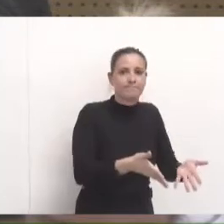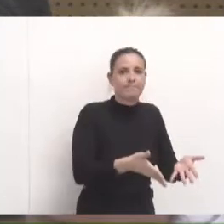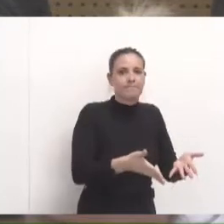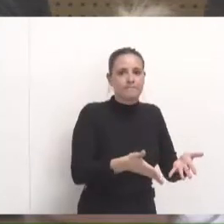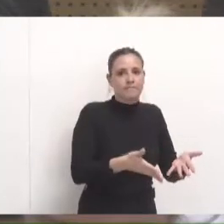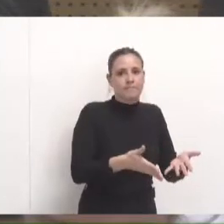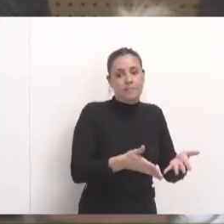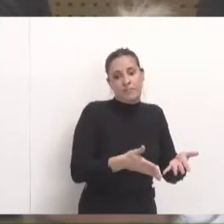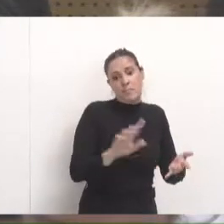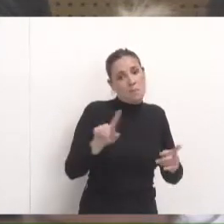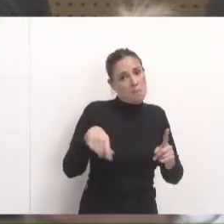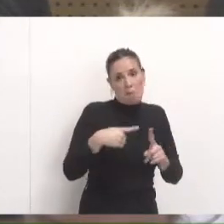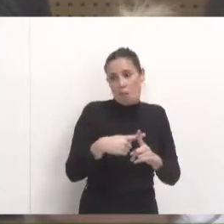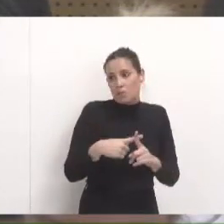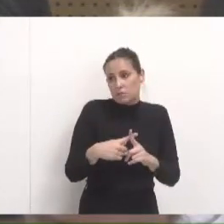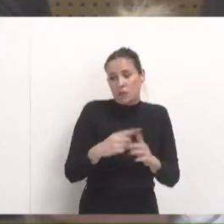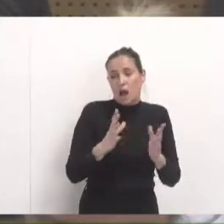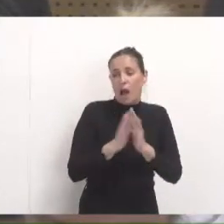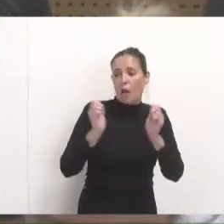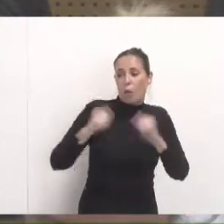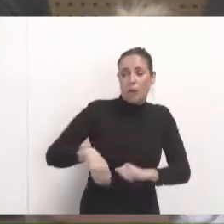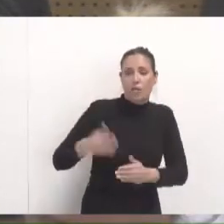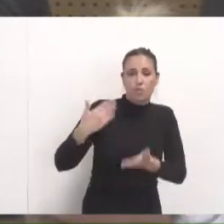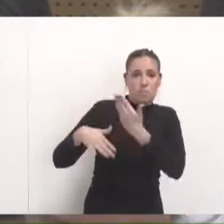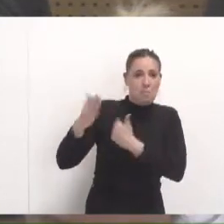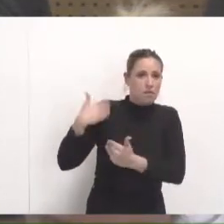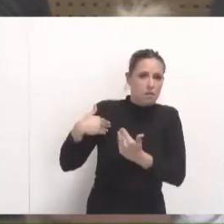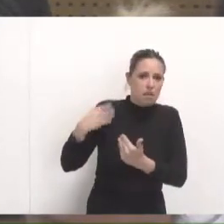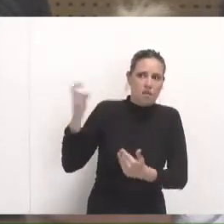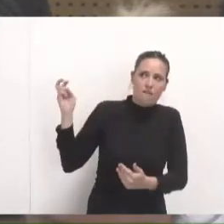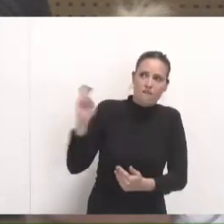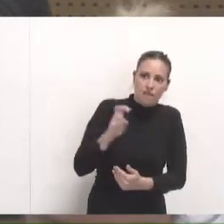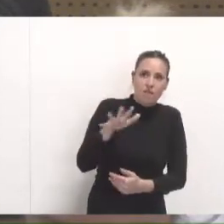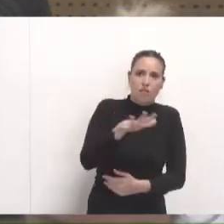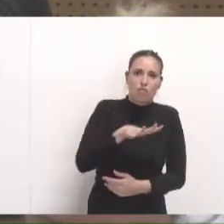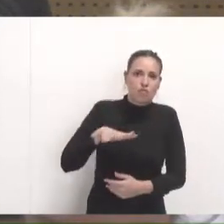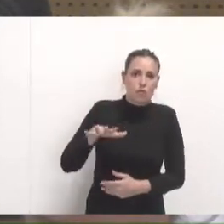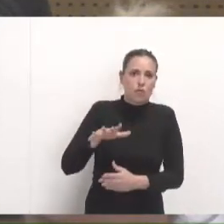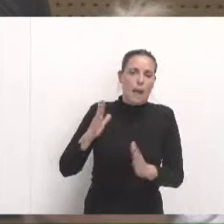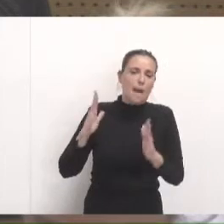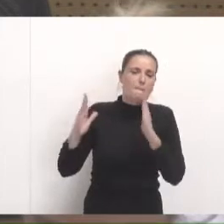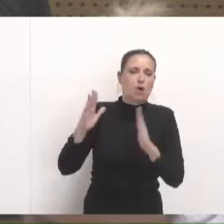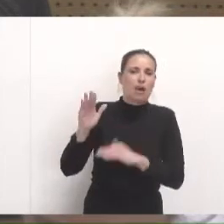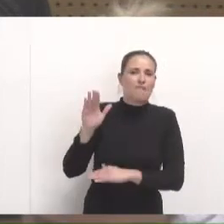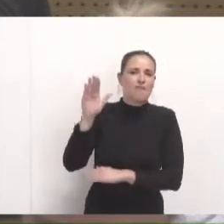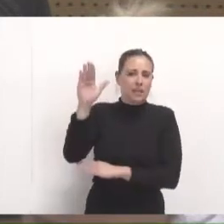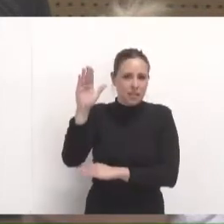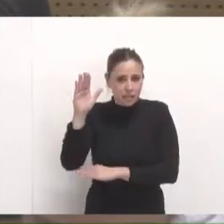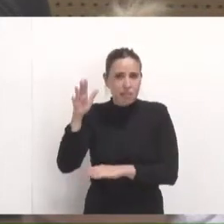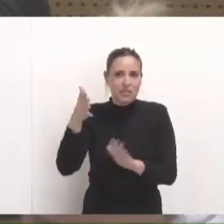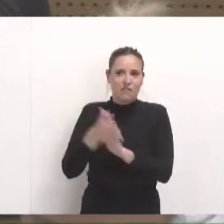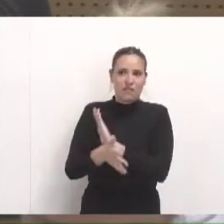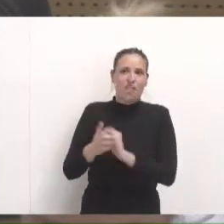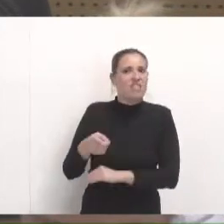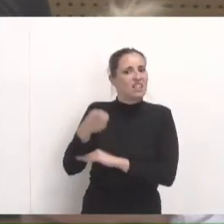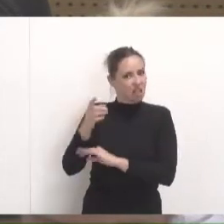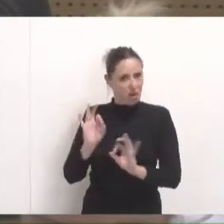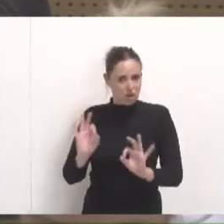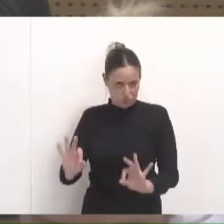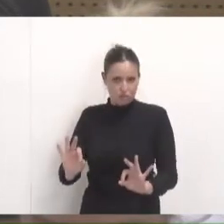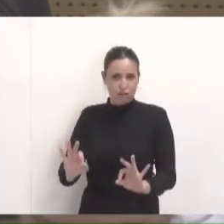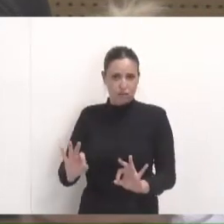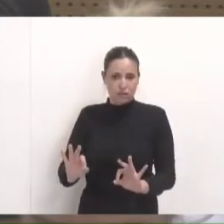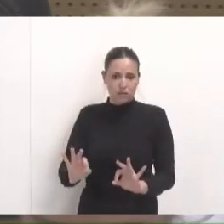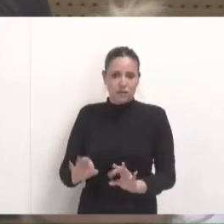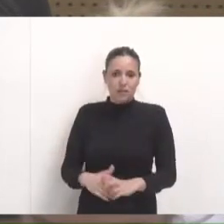acuerdos que, desde luego, emanan del régimen franquista, de un régimen dictatorial. Hoy